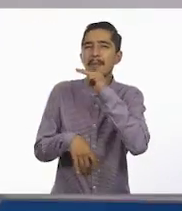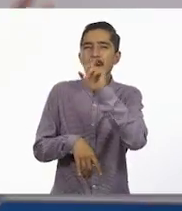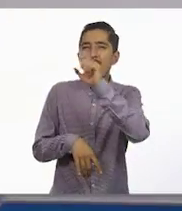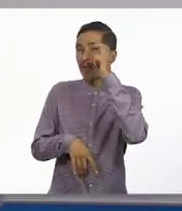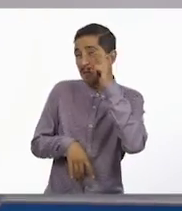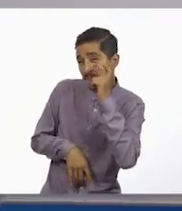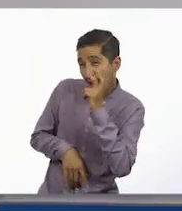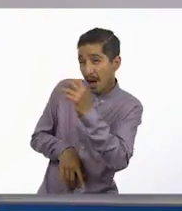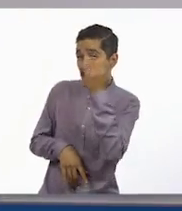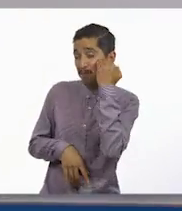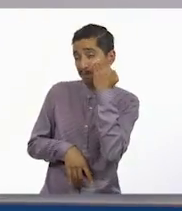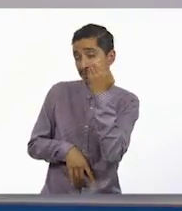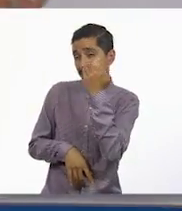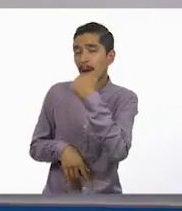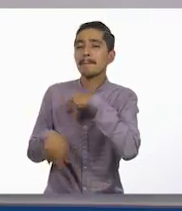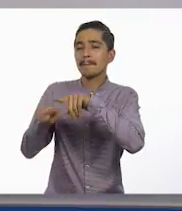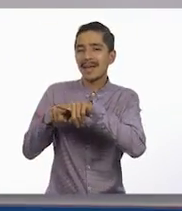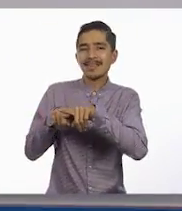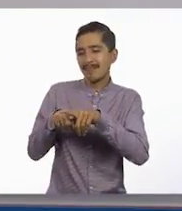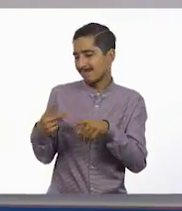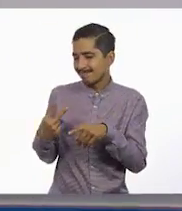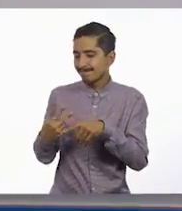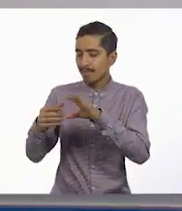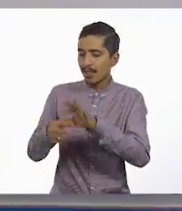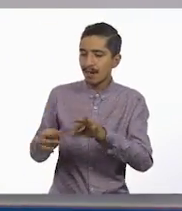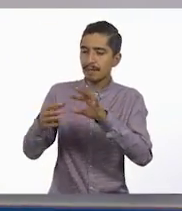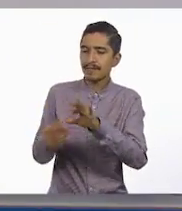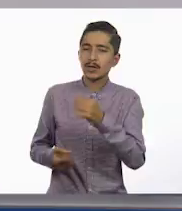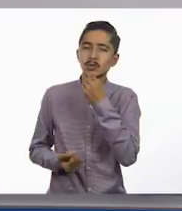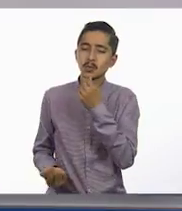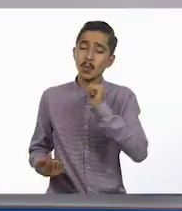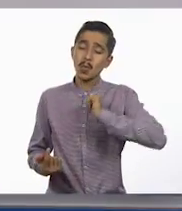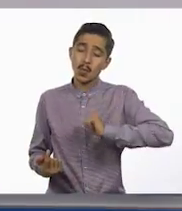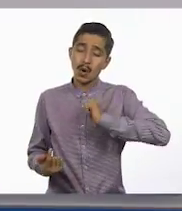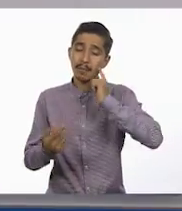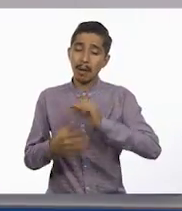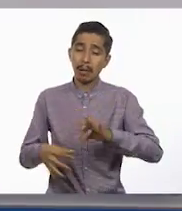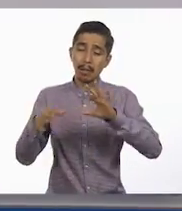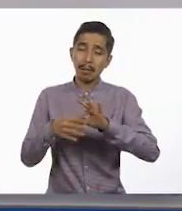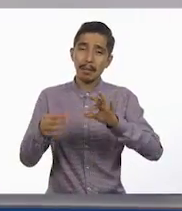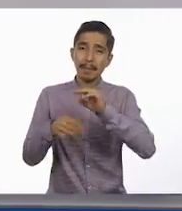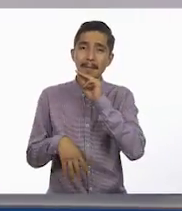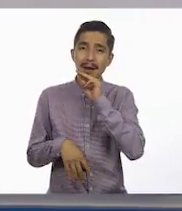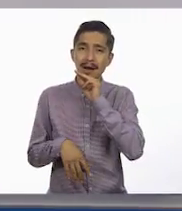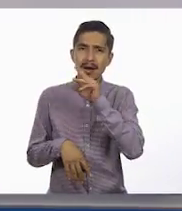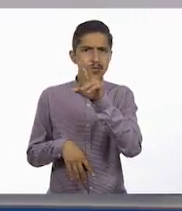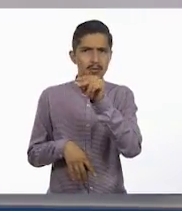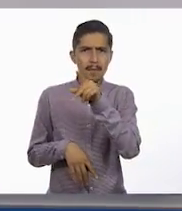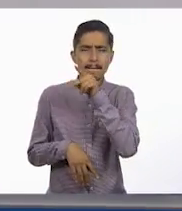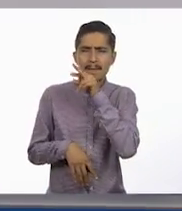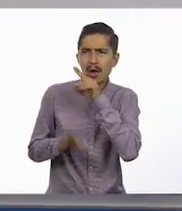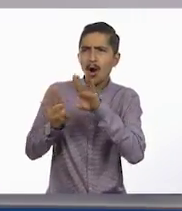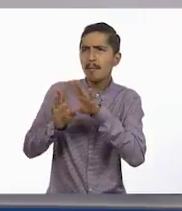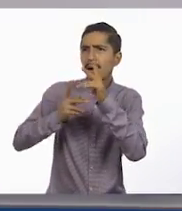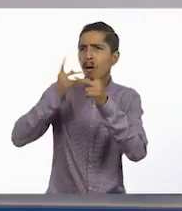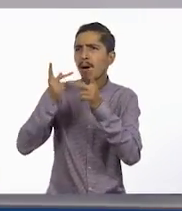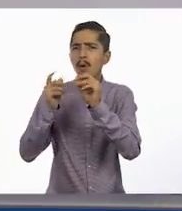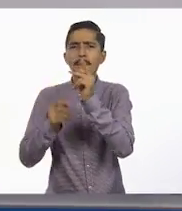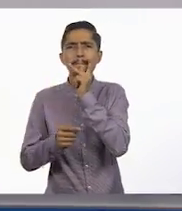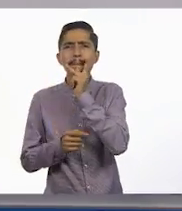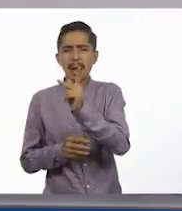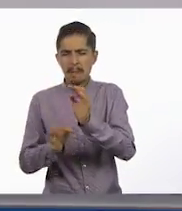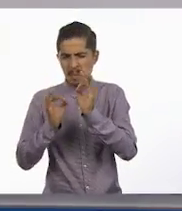largos nos contaba a mis hermanas y a mí anécdotas de su infancia. No estaba ella preocupada por cómo sonaban o usar las